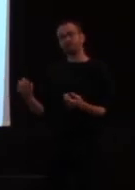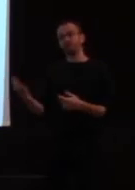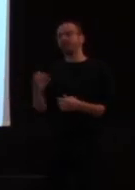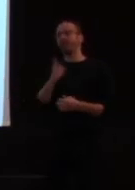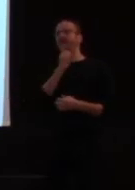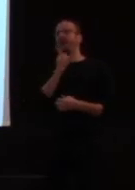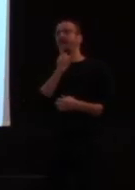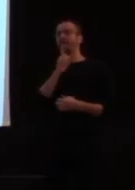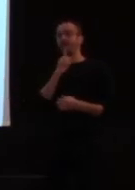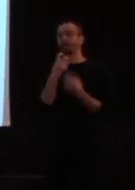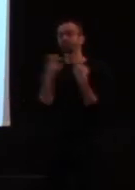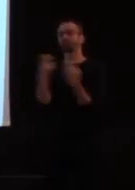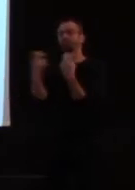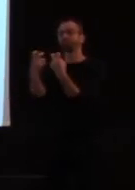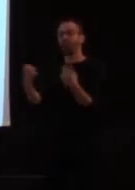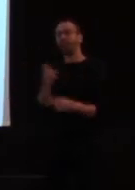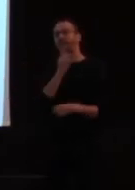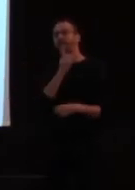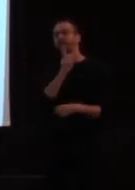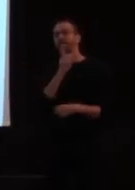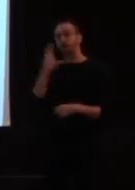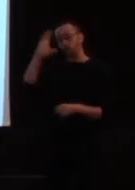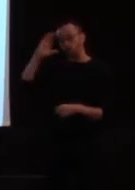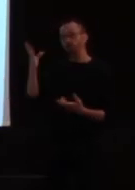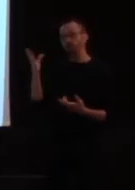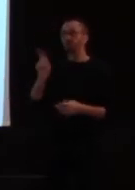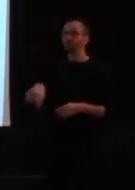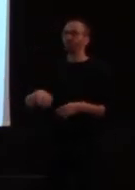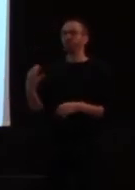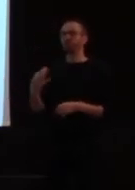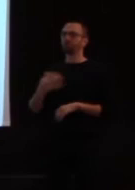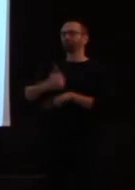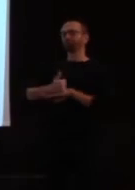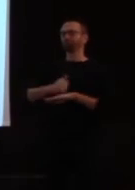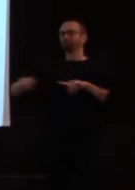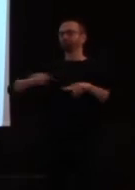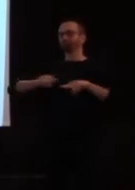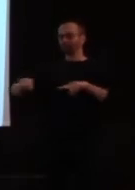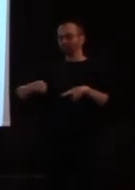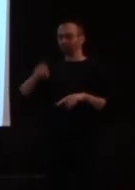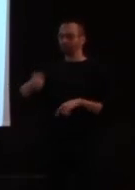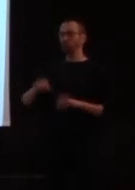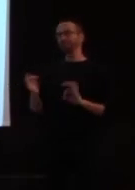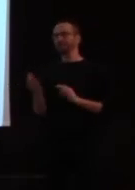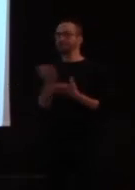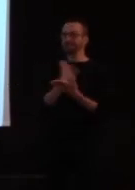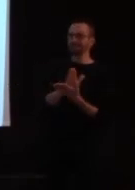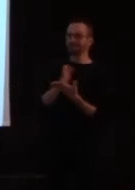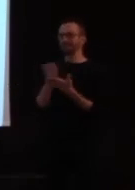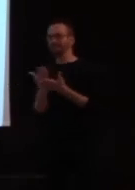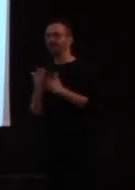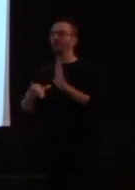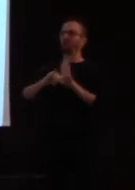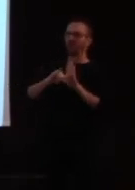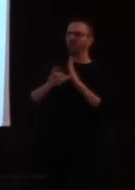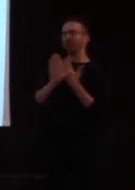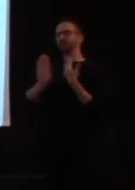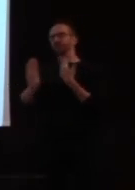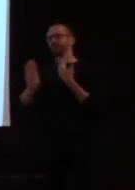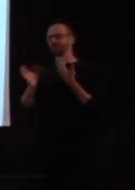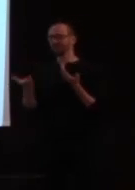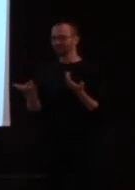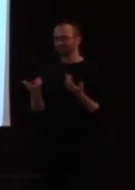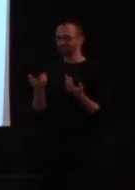escuchar, y todo esto, se tiene que tener también autoridad en clase, ¿no? Por tanto, hay que encontrar un punto, que es lo que comentaremos ahora también,